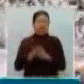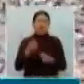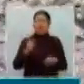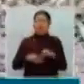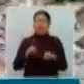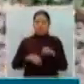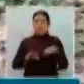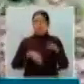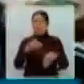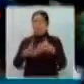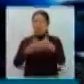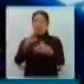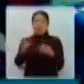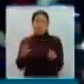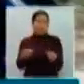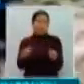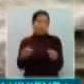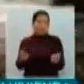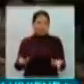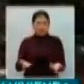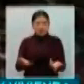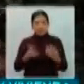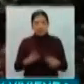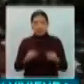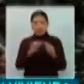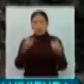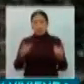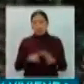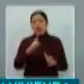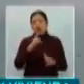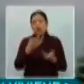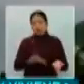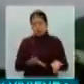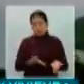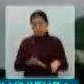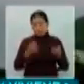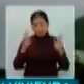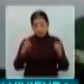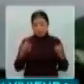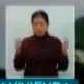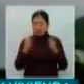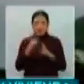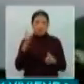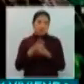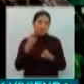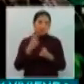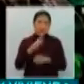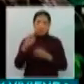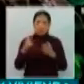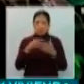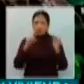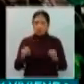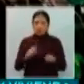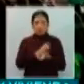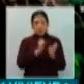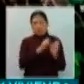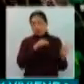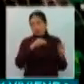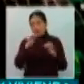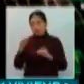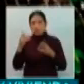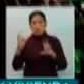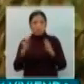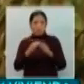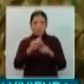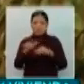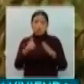más rapidez. Entonces, eso ha sido los lugares, eso ha sido, digamos, los temas más difíciles para poder atravesar y llegar a